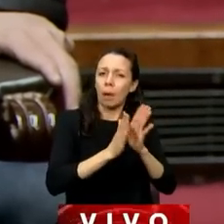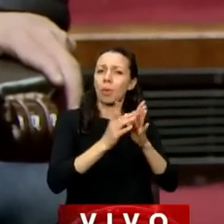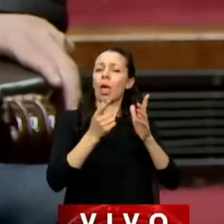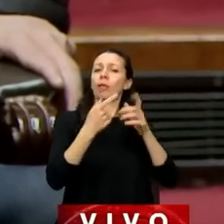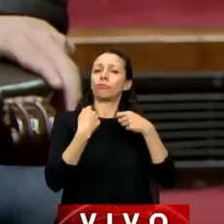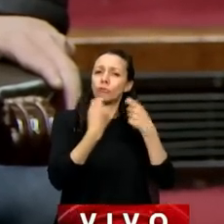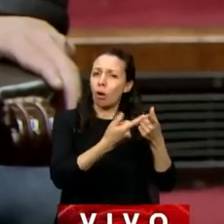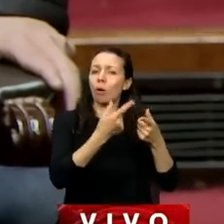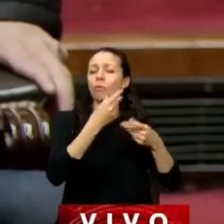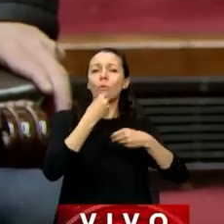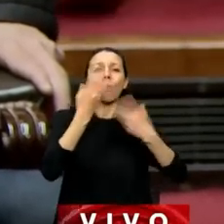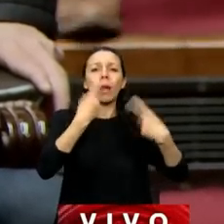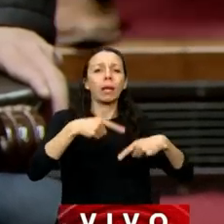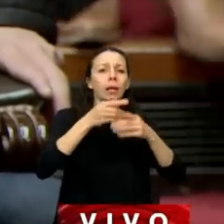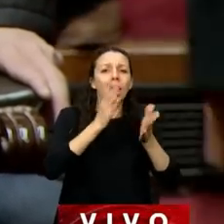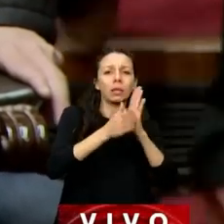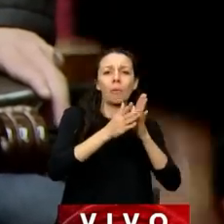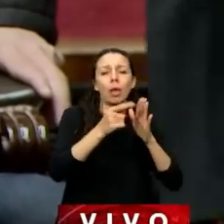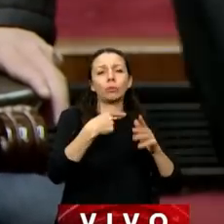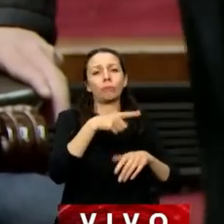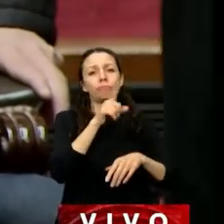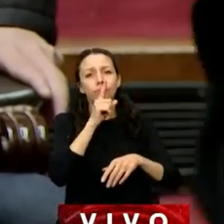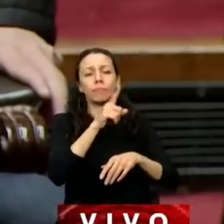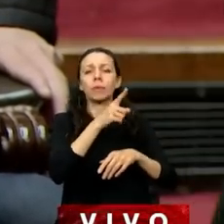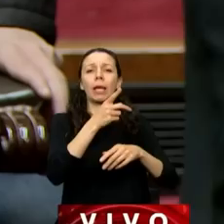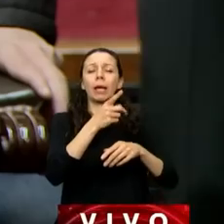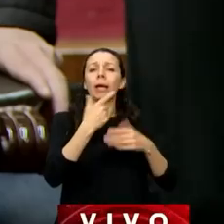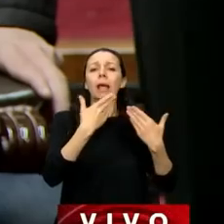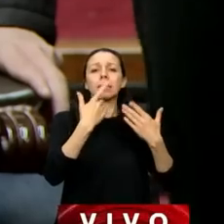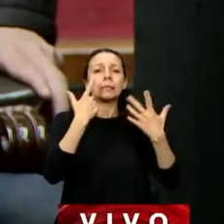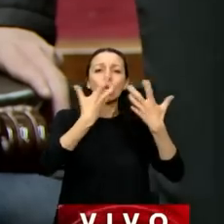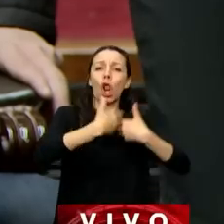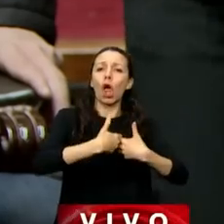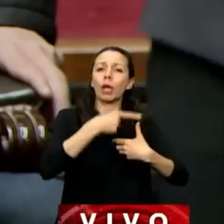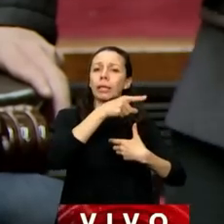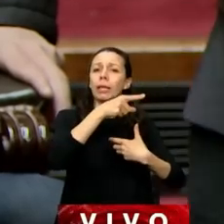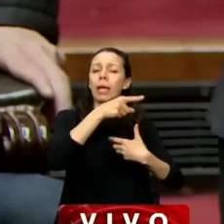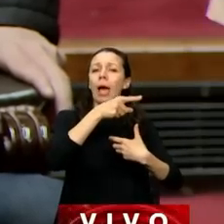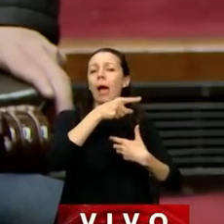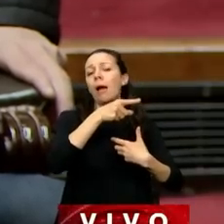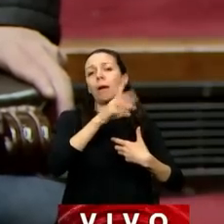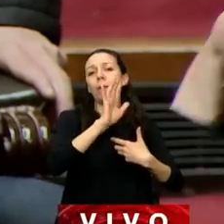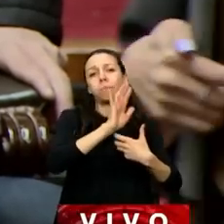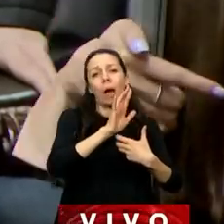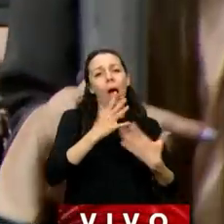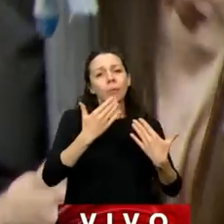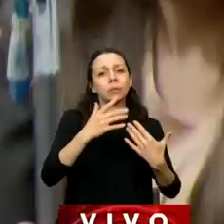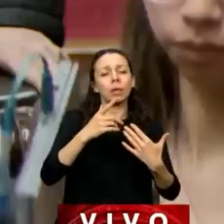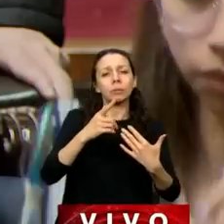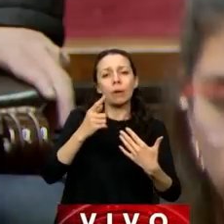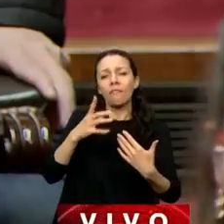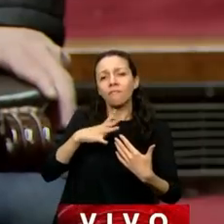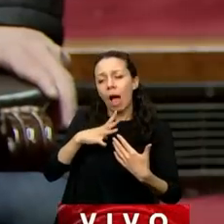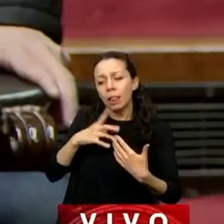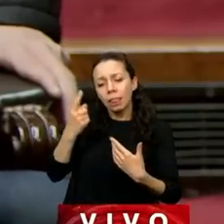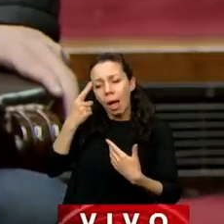inadecuado, irracional de la excelencia que es la tecnología, pero que cuando se usa irracionalmente se vuelve en contra.